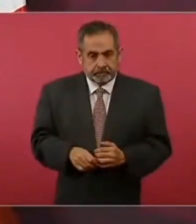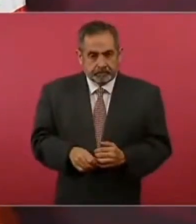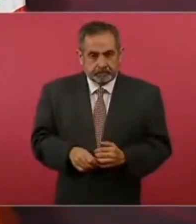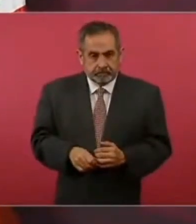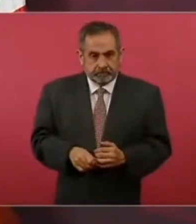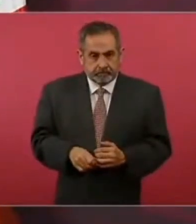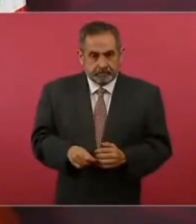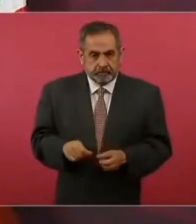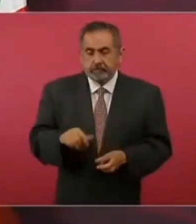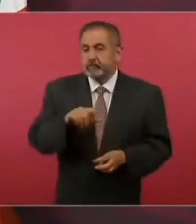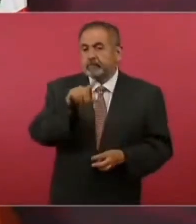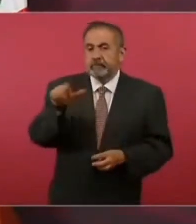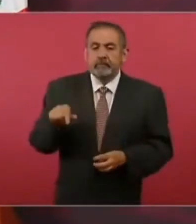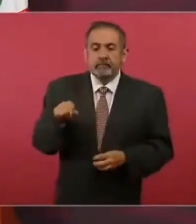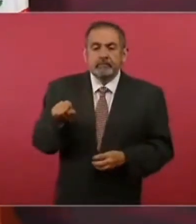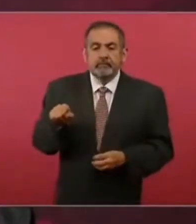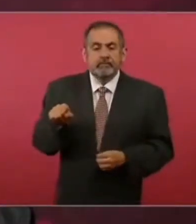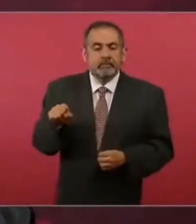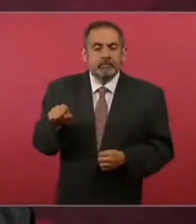el quinto